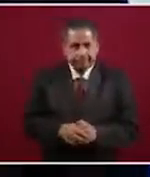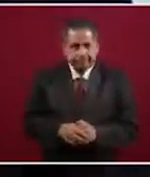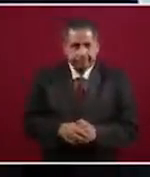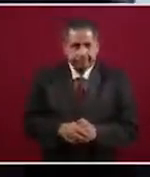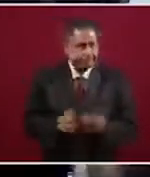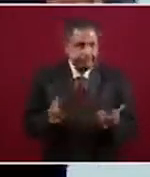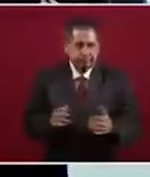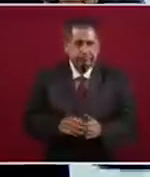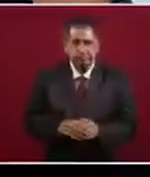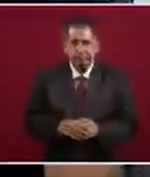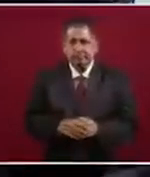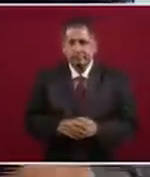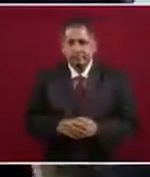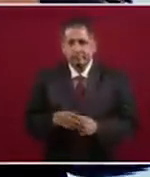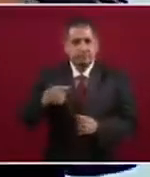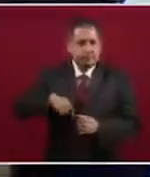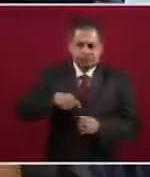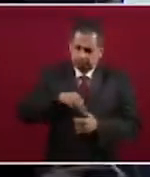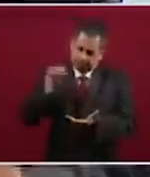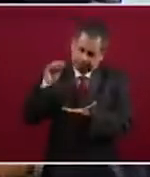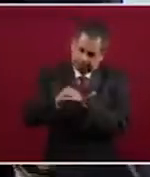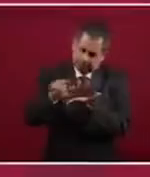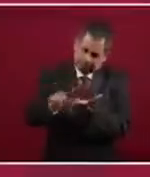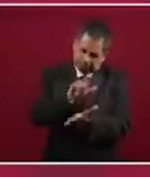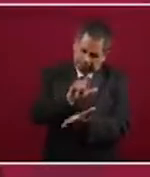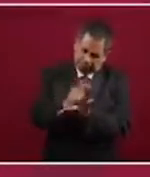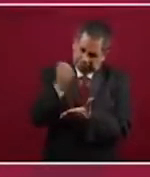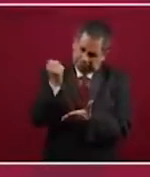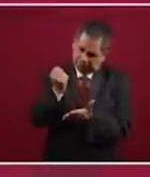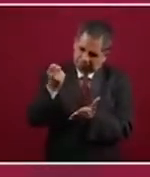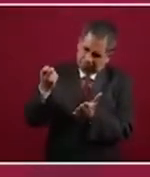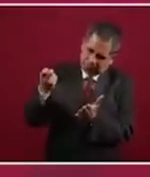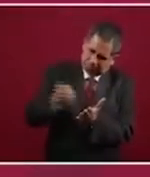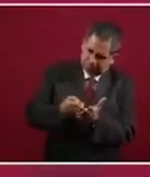si estamos estableciendo las bases